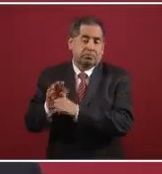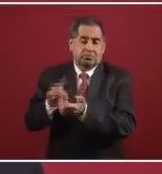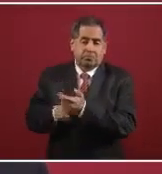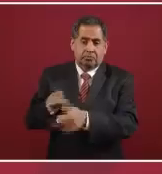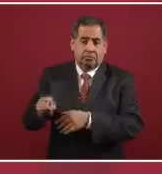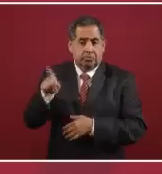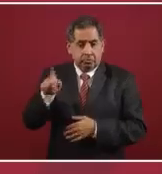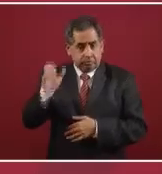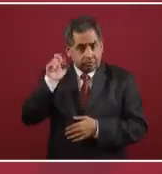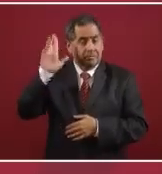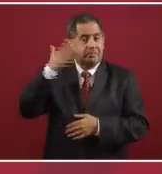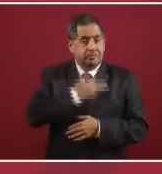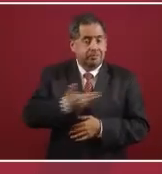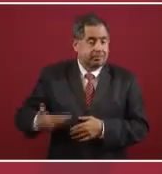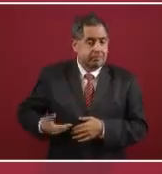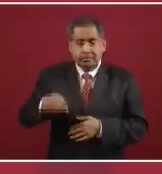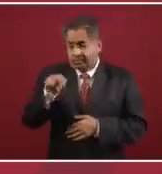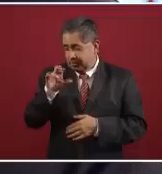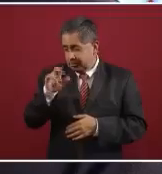1909. Era presidente de Nicaragua.